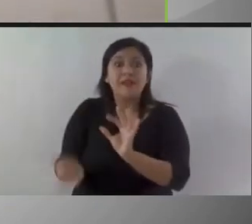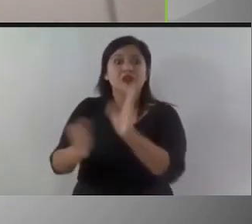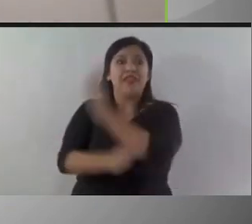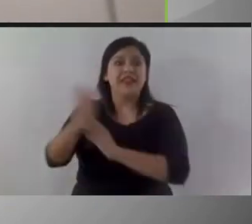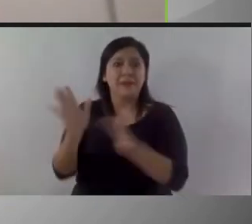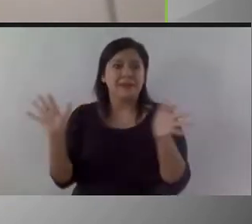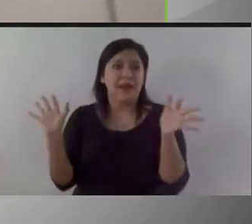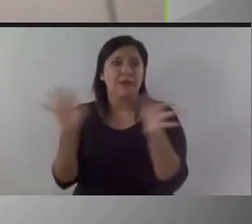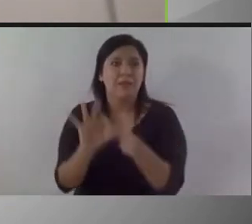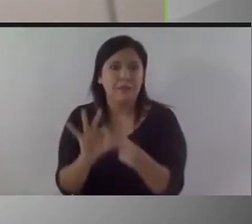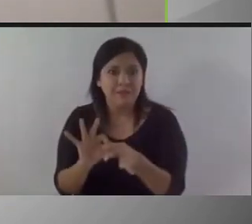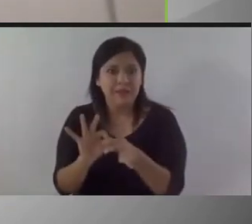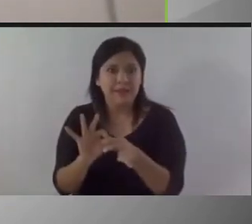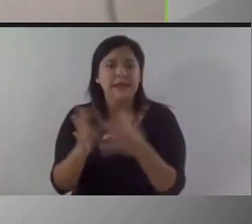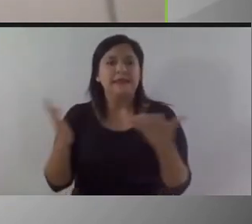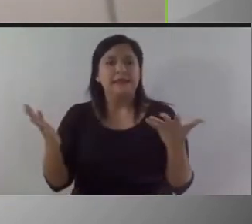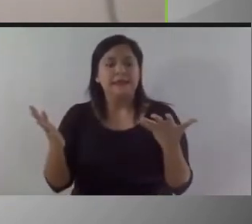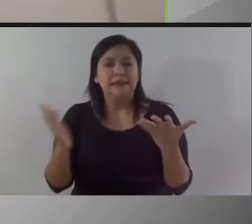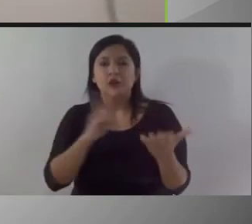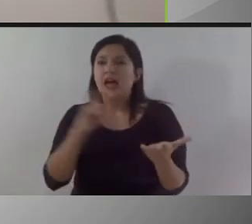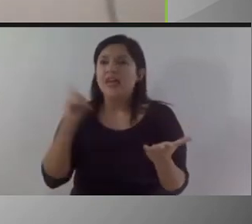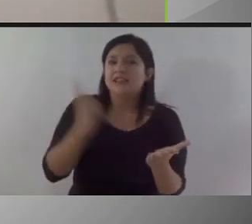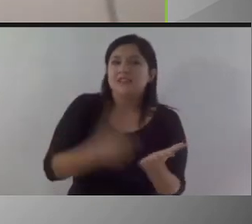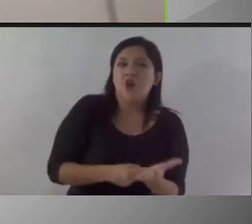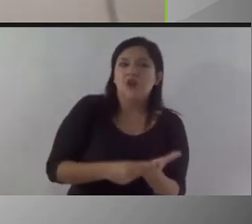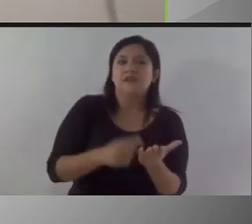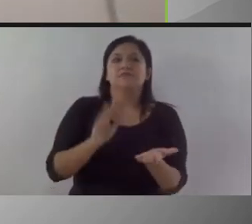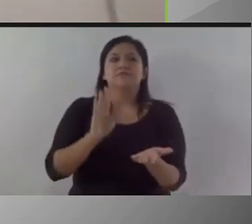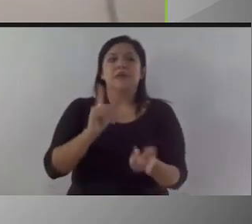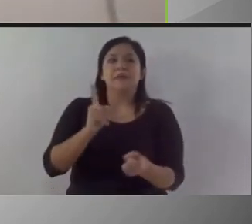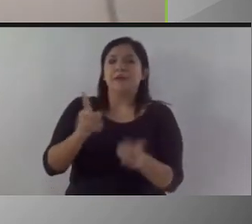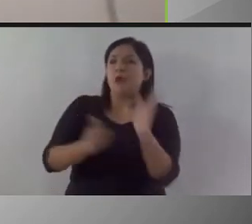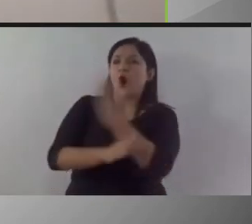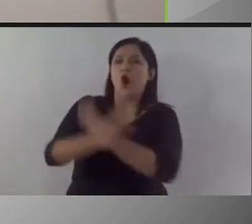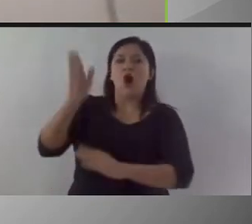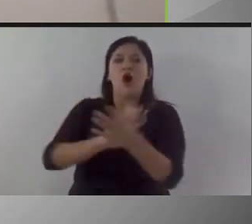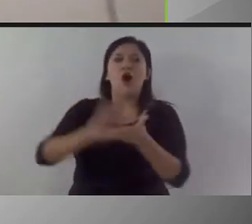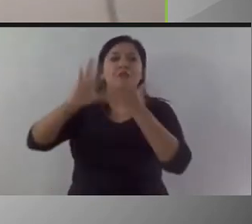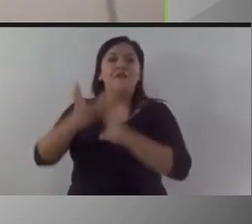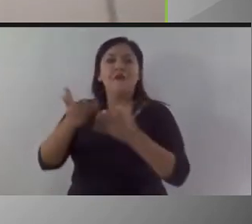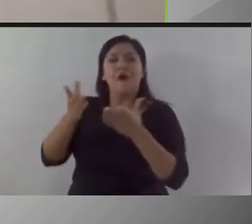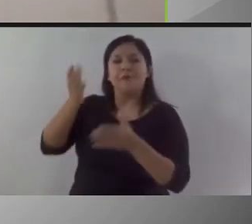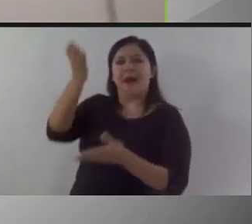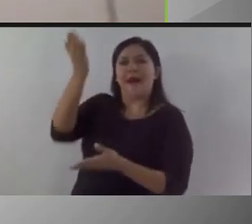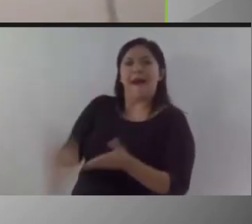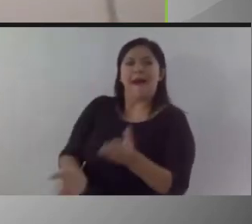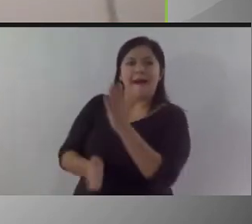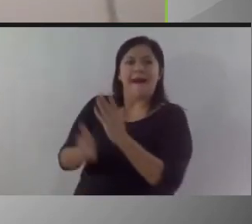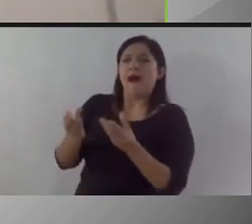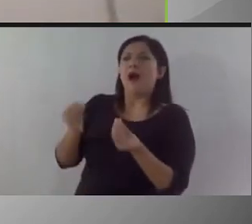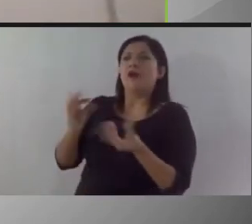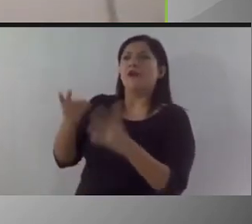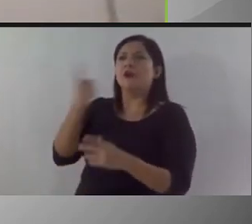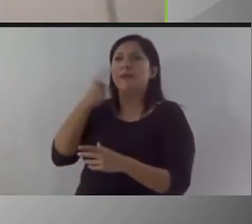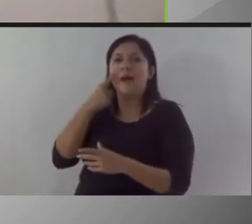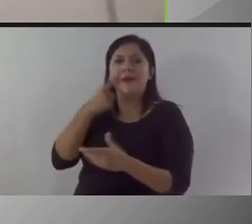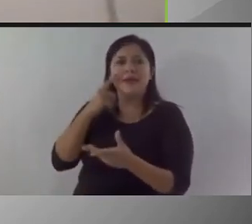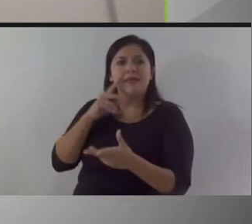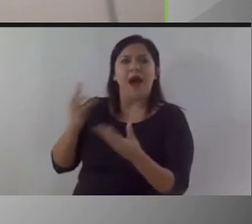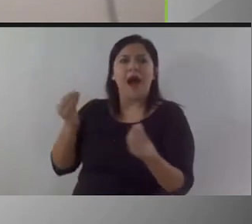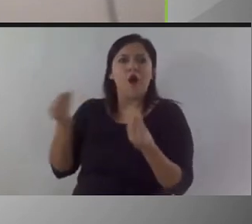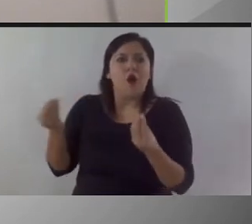decir con las biopolíticas y bioéticas de la discapacidad. Las personas intersex,